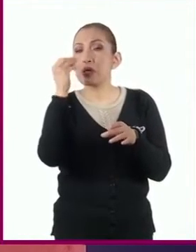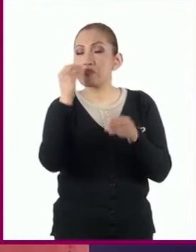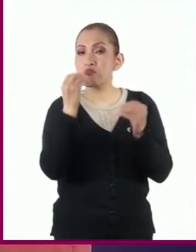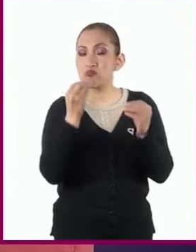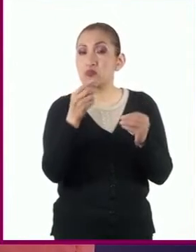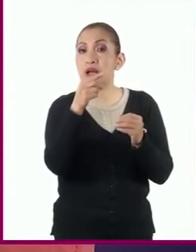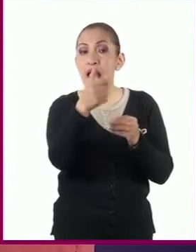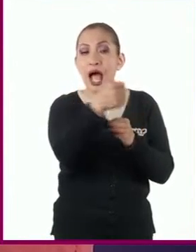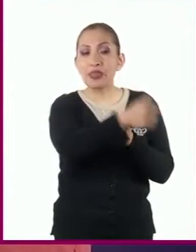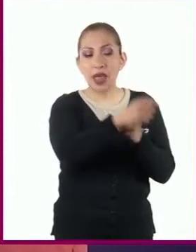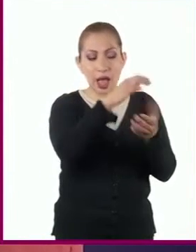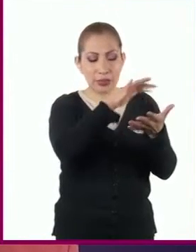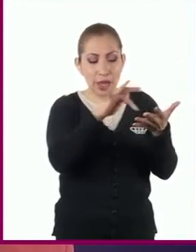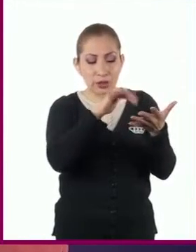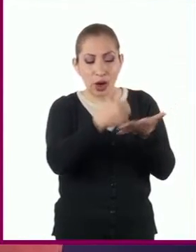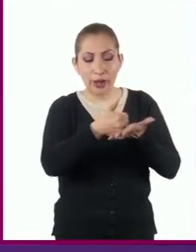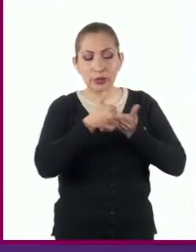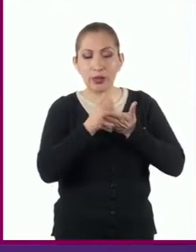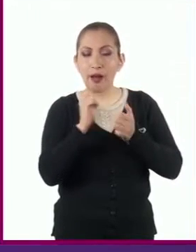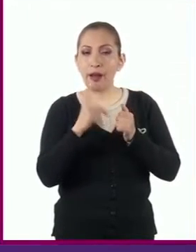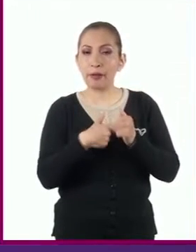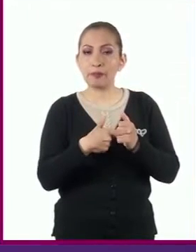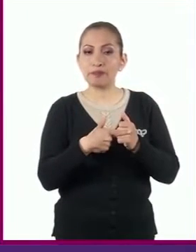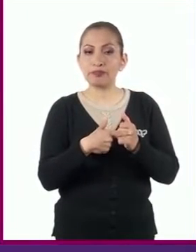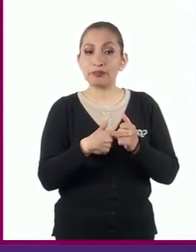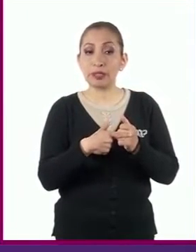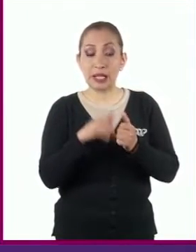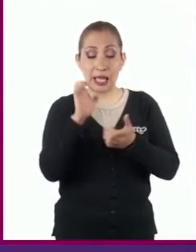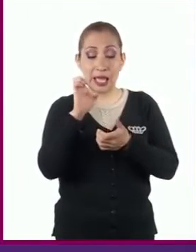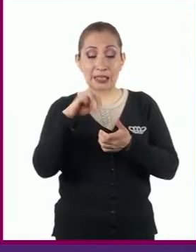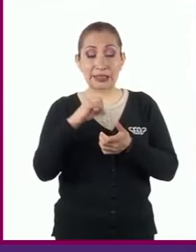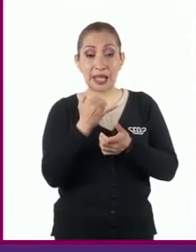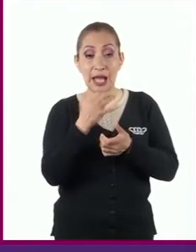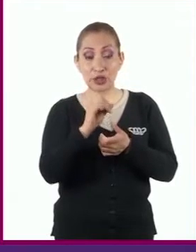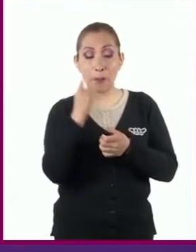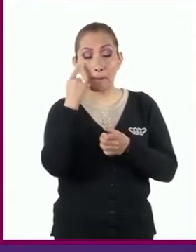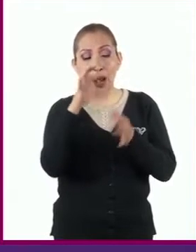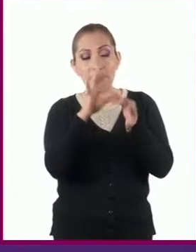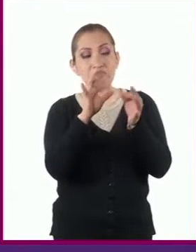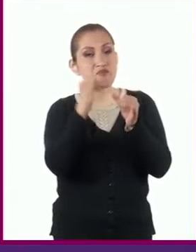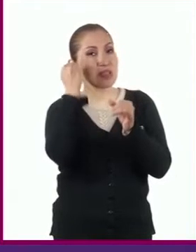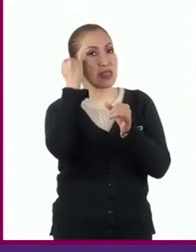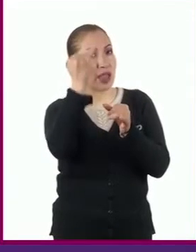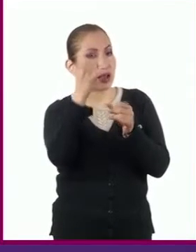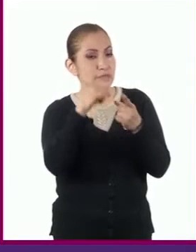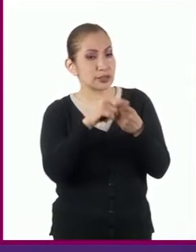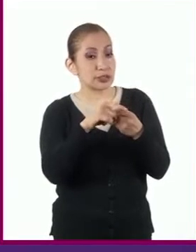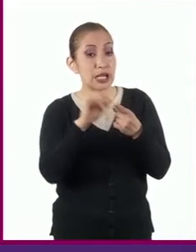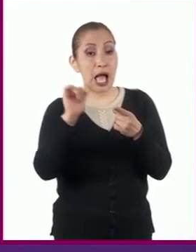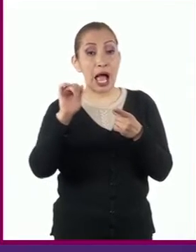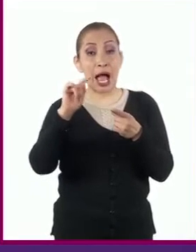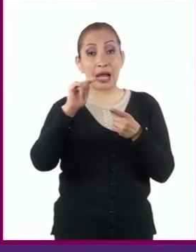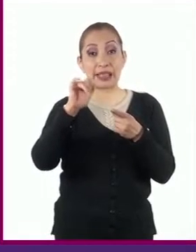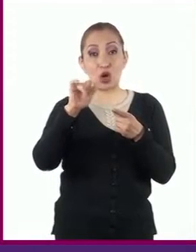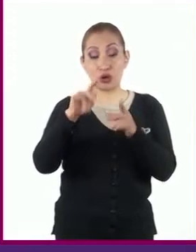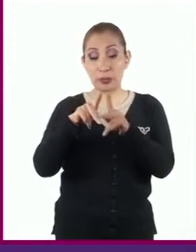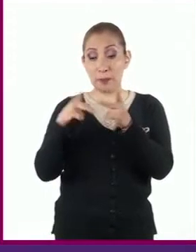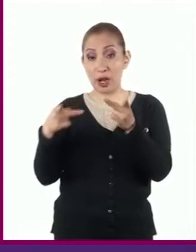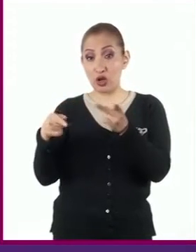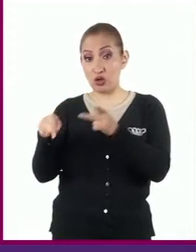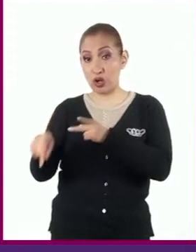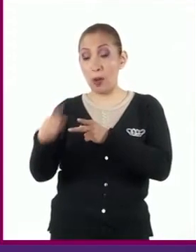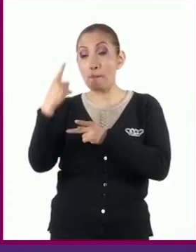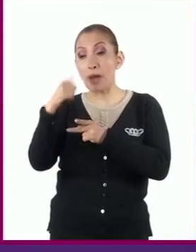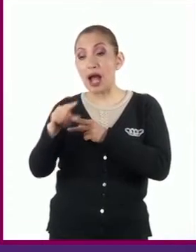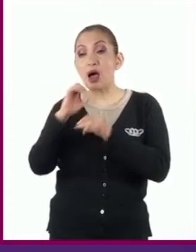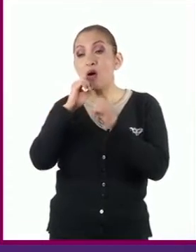aprendido que cada texto sirve para algo. El ensayo, para exponer ideas. Los artículos periodísticos,